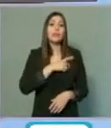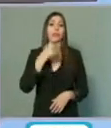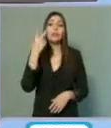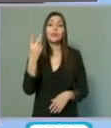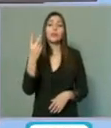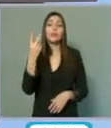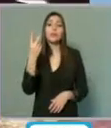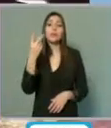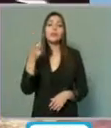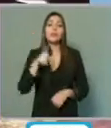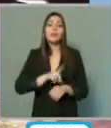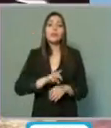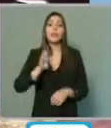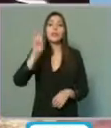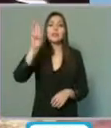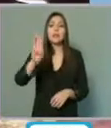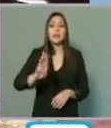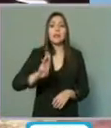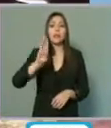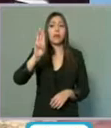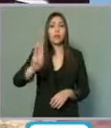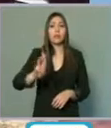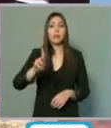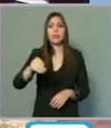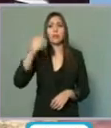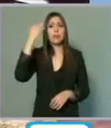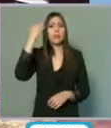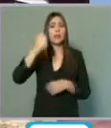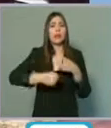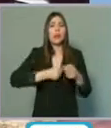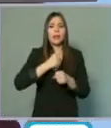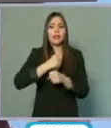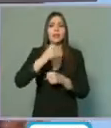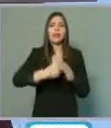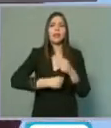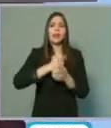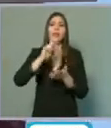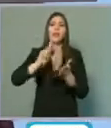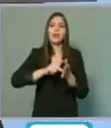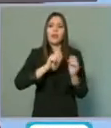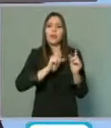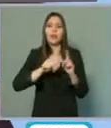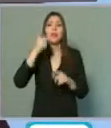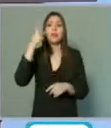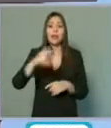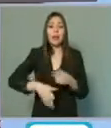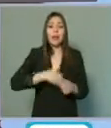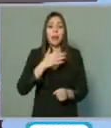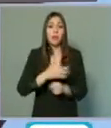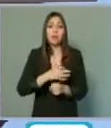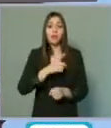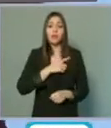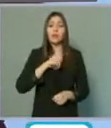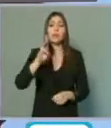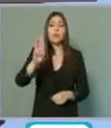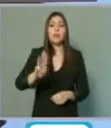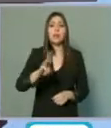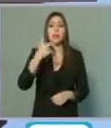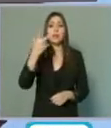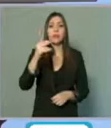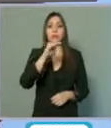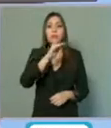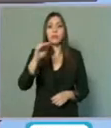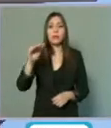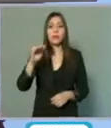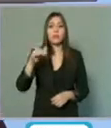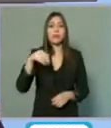los miércoles. hay que aprovechar. La están poniendo desde hace muchos años y por fortuna la vuelven a montar. Ah, ok. Pero en esta temporada están los miércoles a las 8:30,